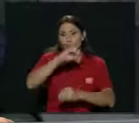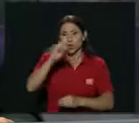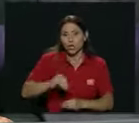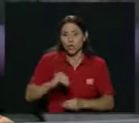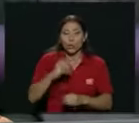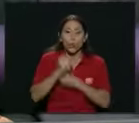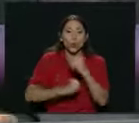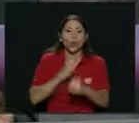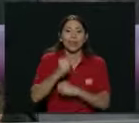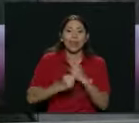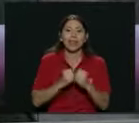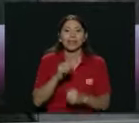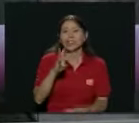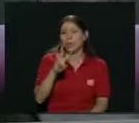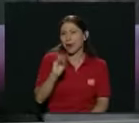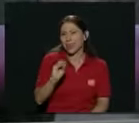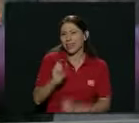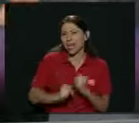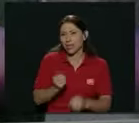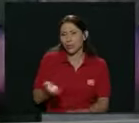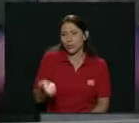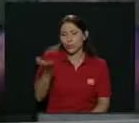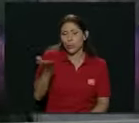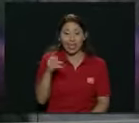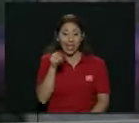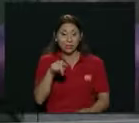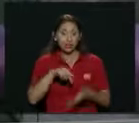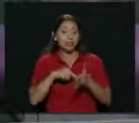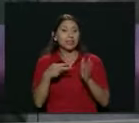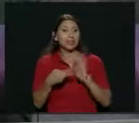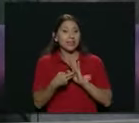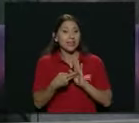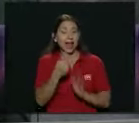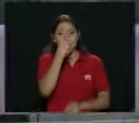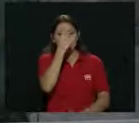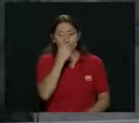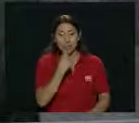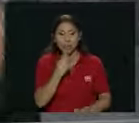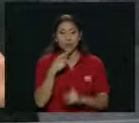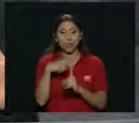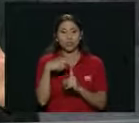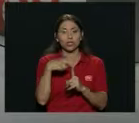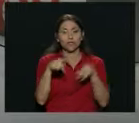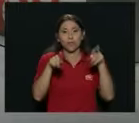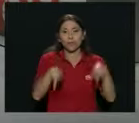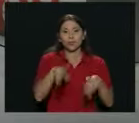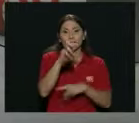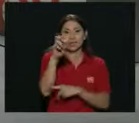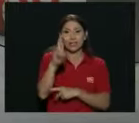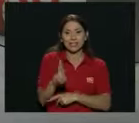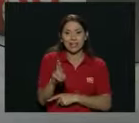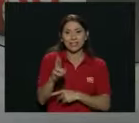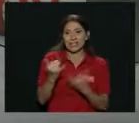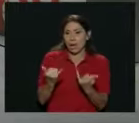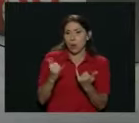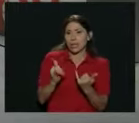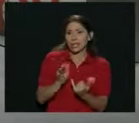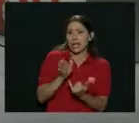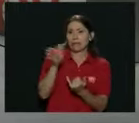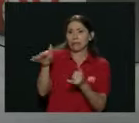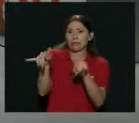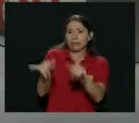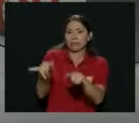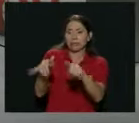y más. Y bueno, esto genera, digamos, un perfil positivo dentro de nuestros costarricenses que están en Estados Unidos, ¿verdad?